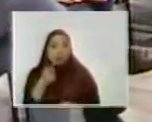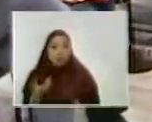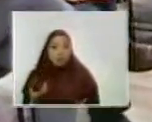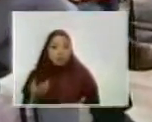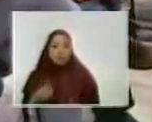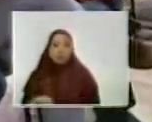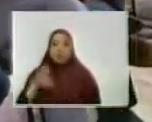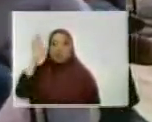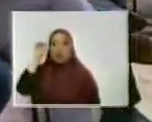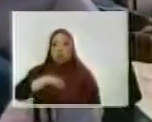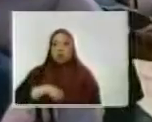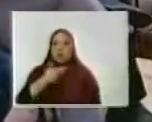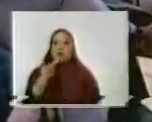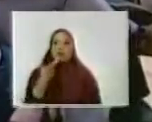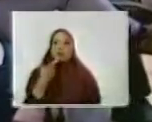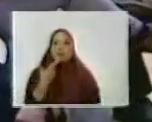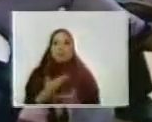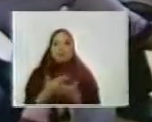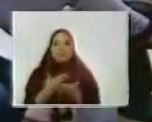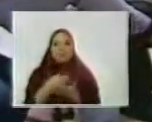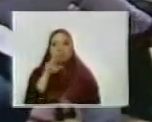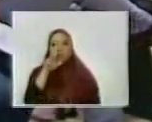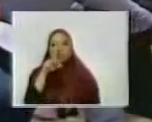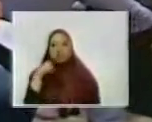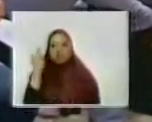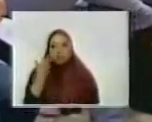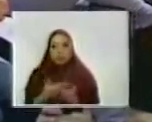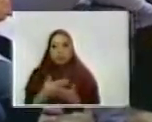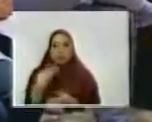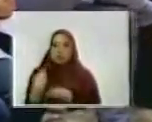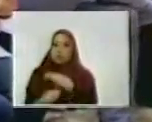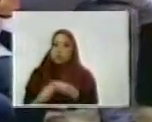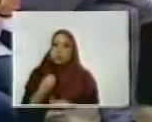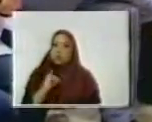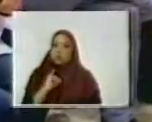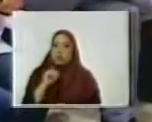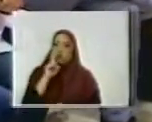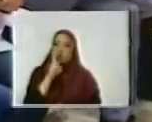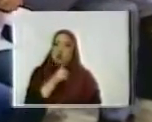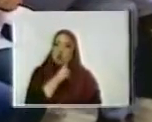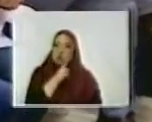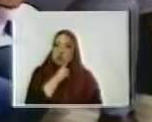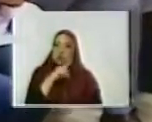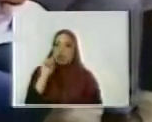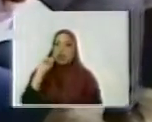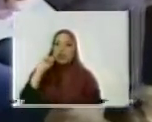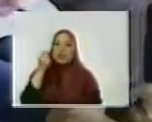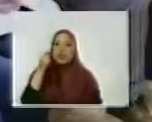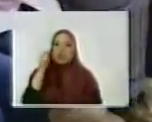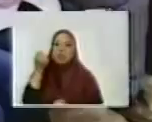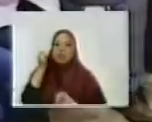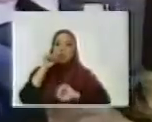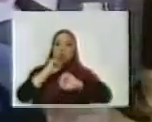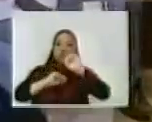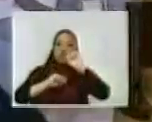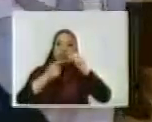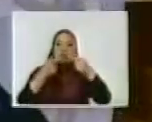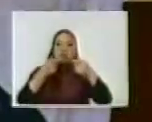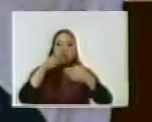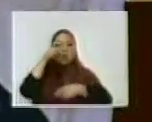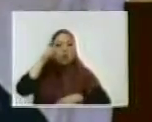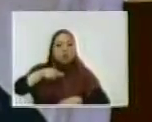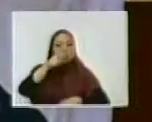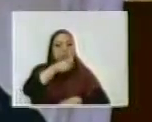Aprobada la moción de urgencia, y propongo dentro de esa moción de urgencia que sea nombrado como titular defensor del